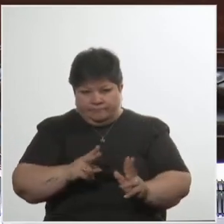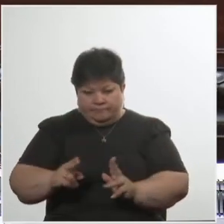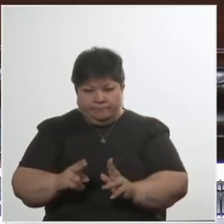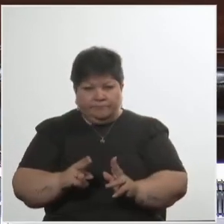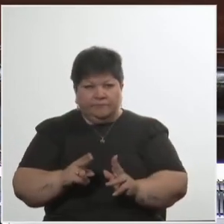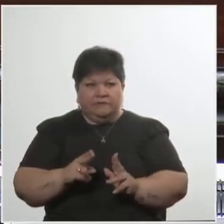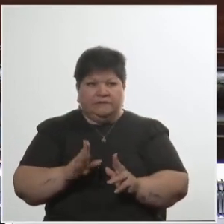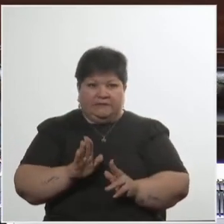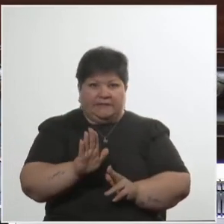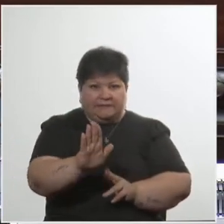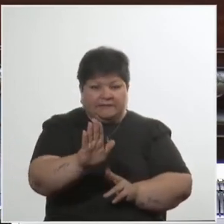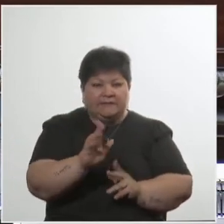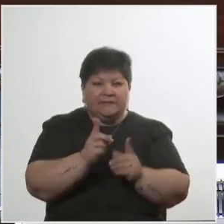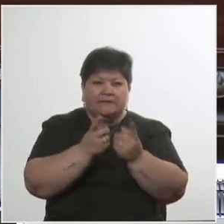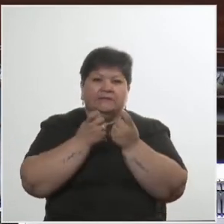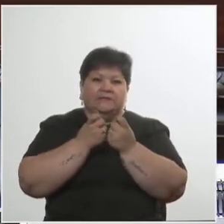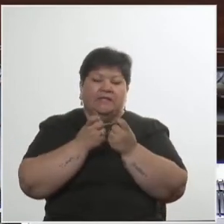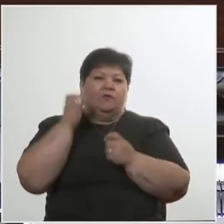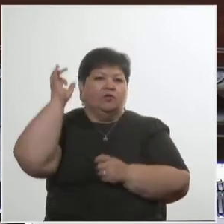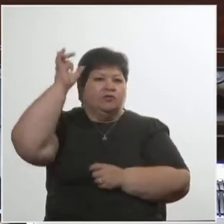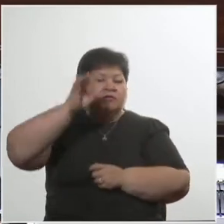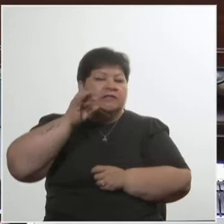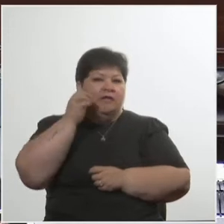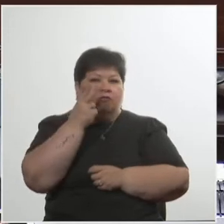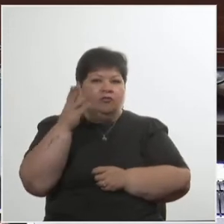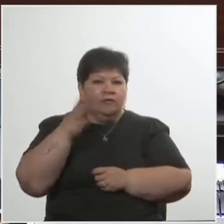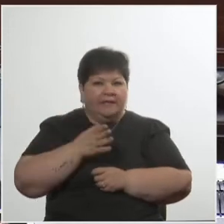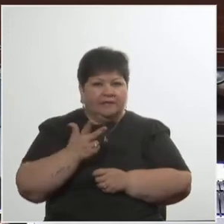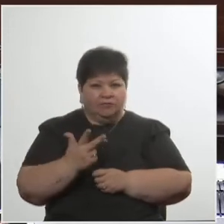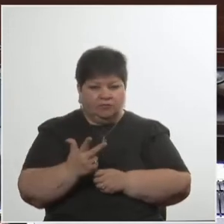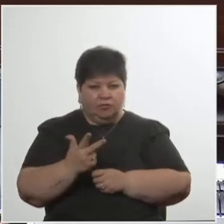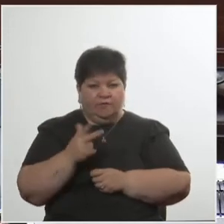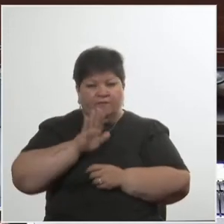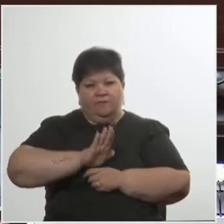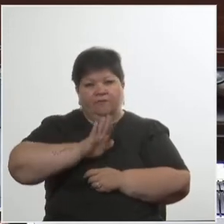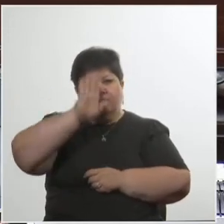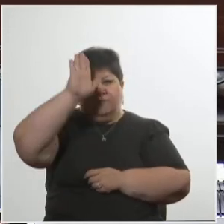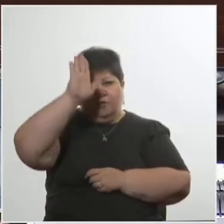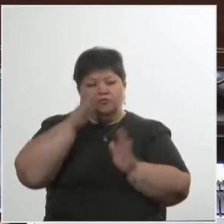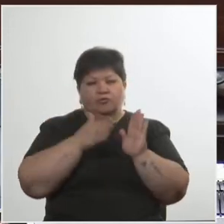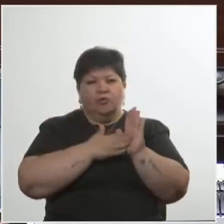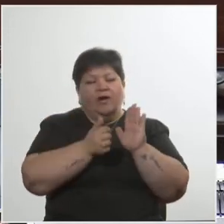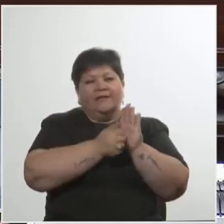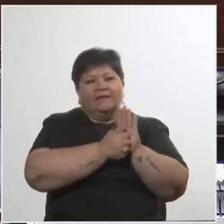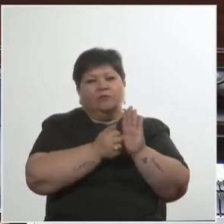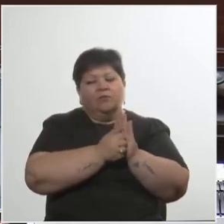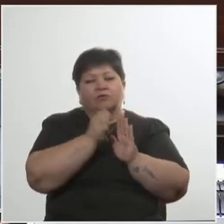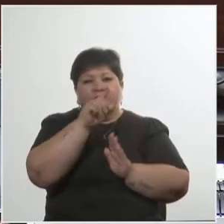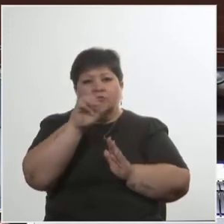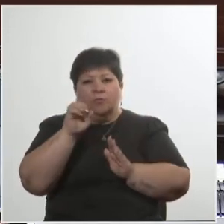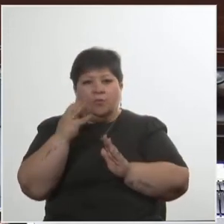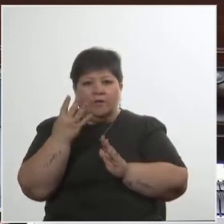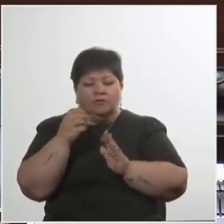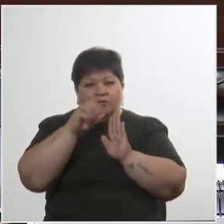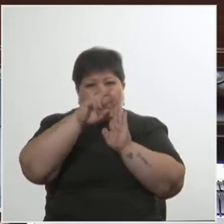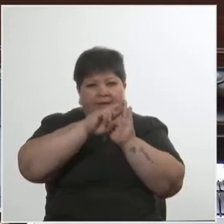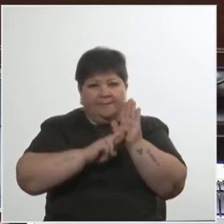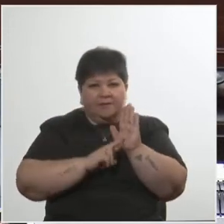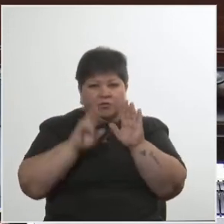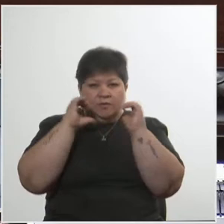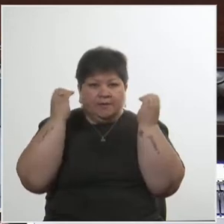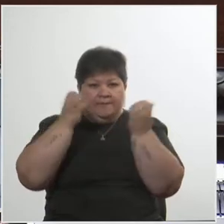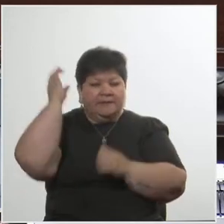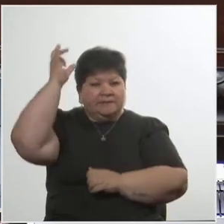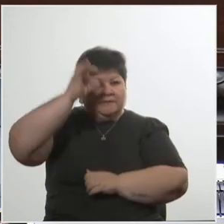necesitamos que el senado por dos tercios de Voto según lo estableció en el artículo 104 del reglamento lo